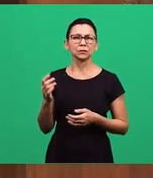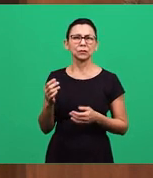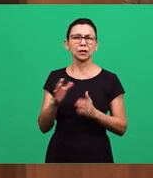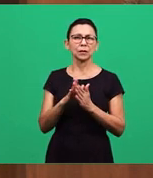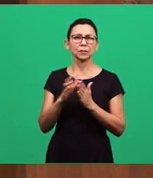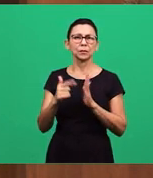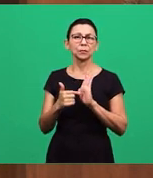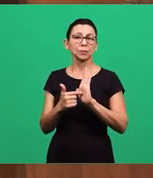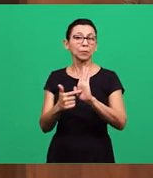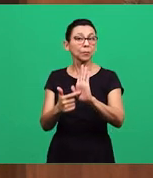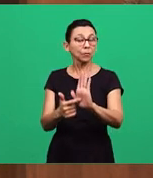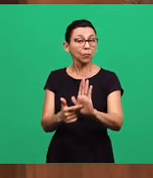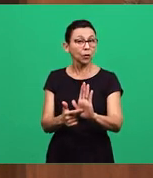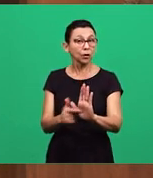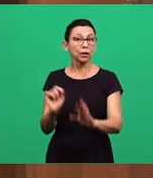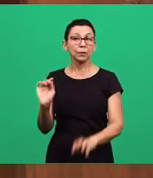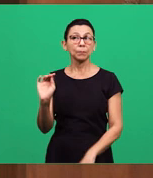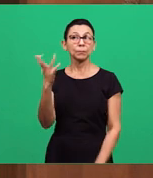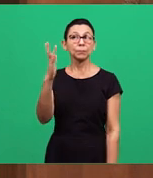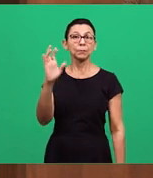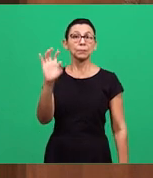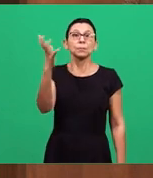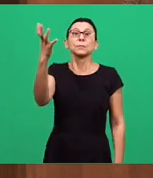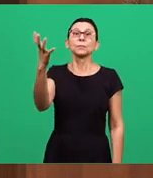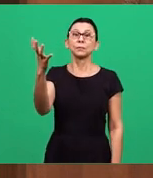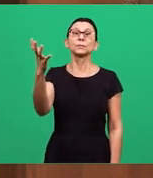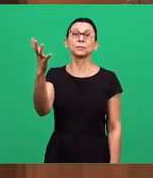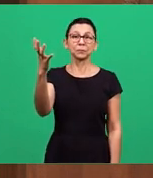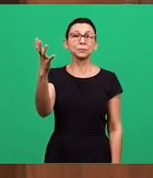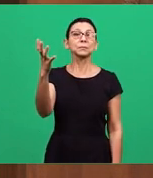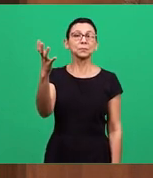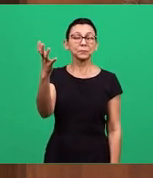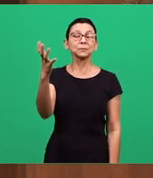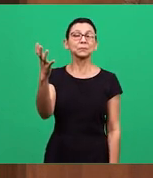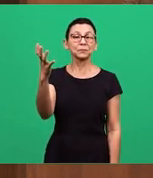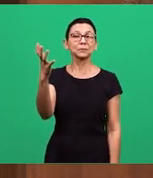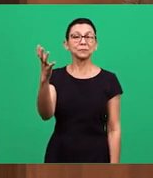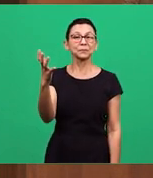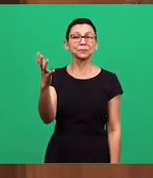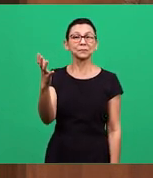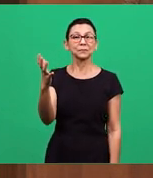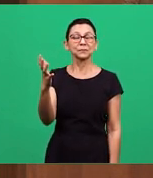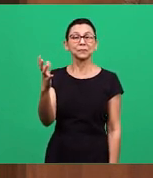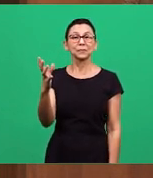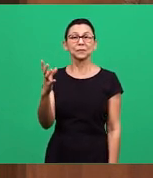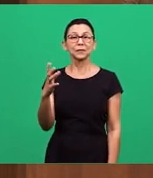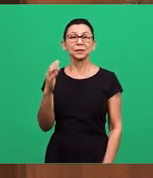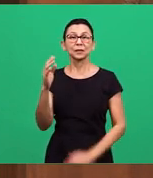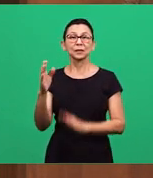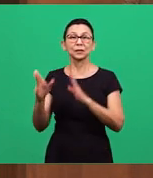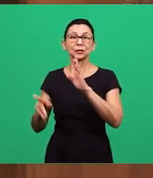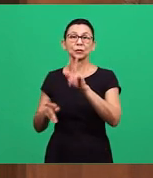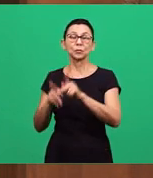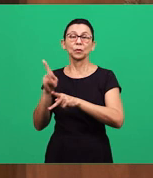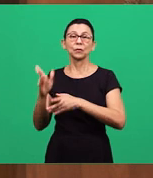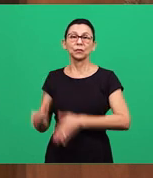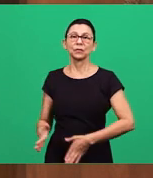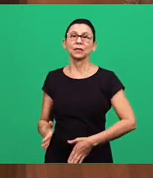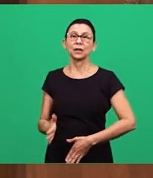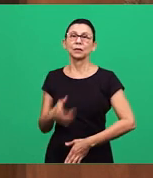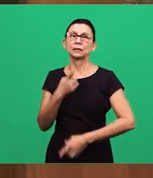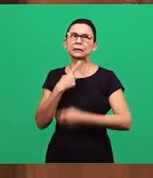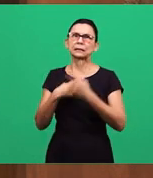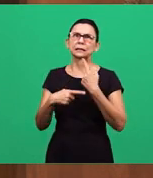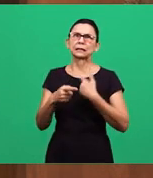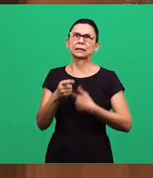la luz de la palabra sobre los hechos y acontecimientos tan deseados, tan esperados